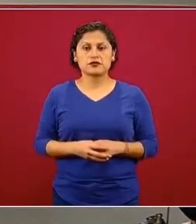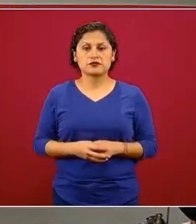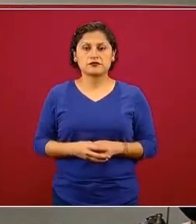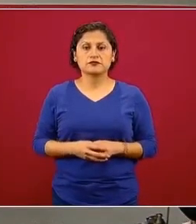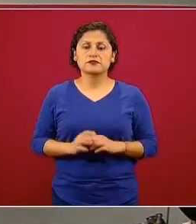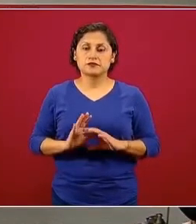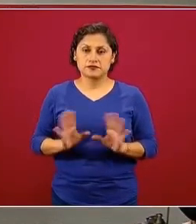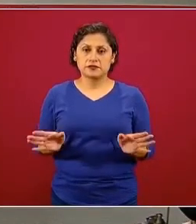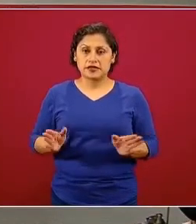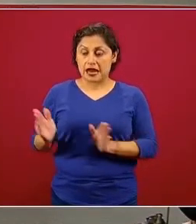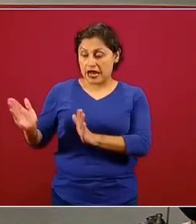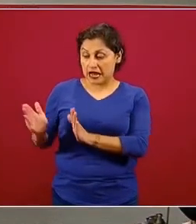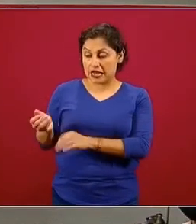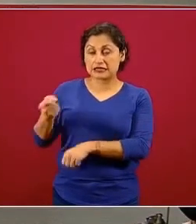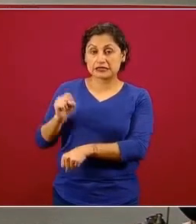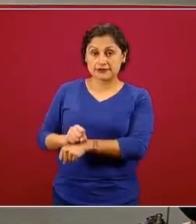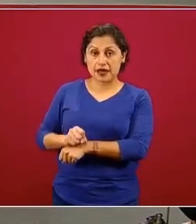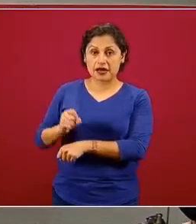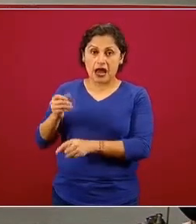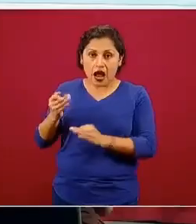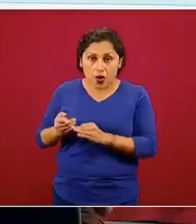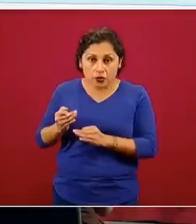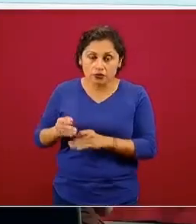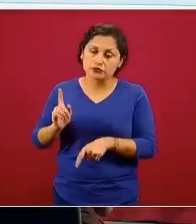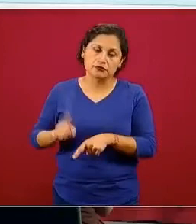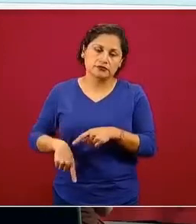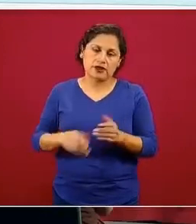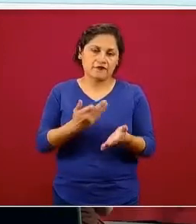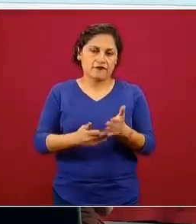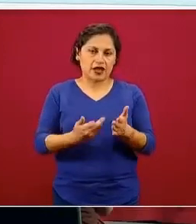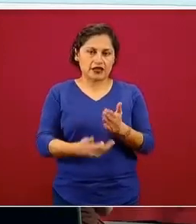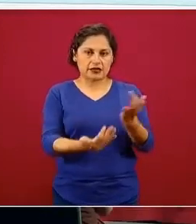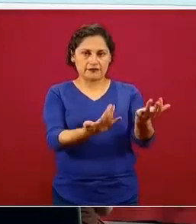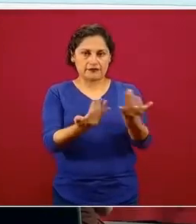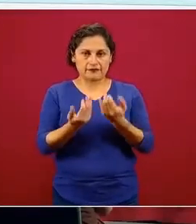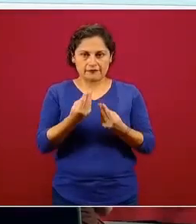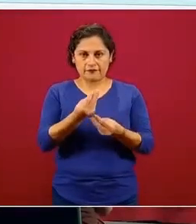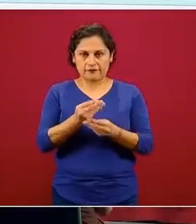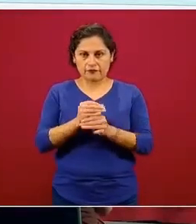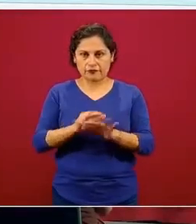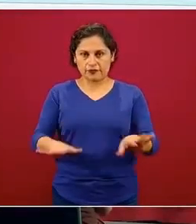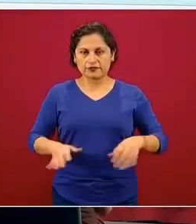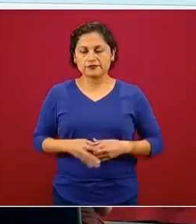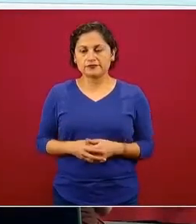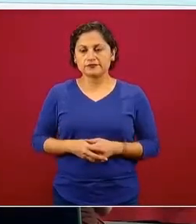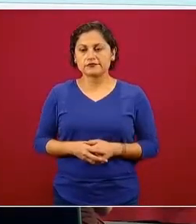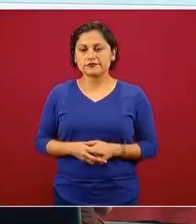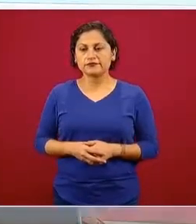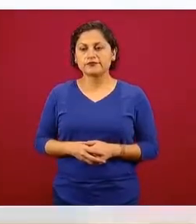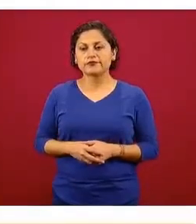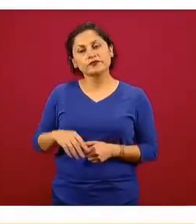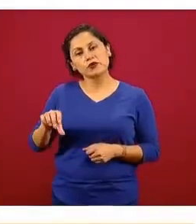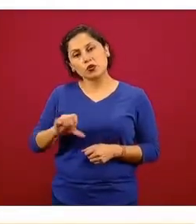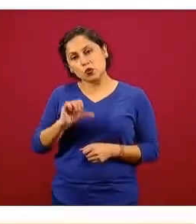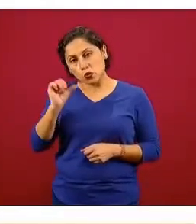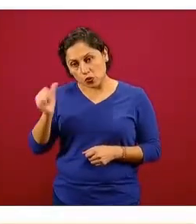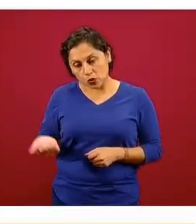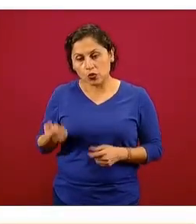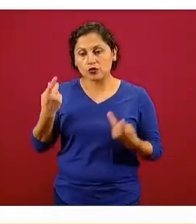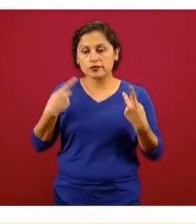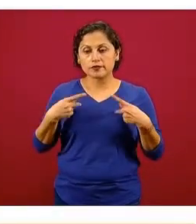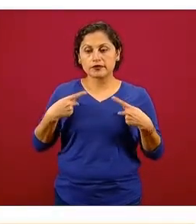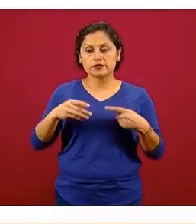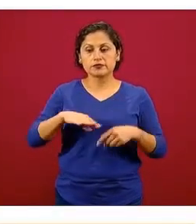semana más reciente por la razón ya explicada. La siguiente. Y en la mortalidad, lo mismo. En este momento